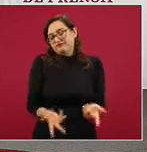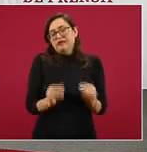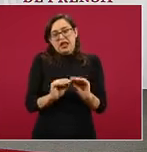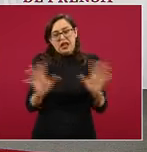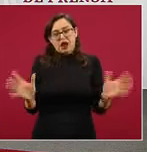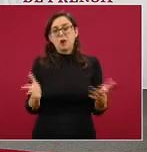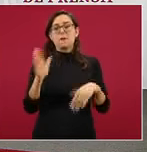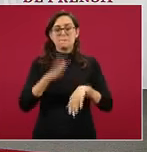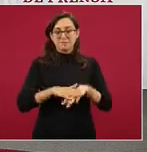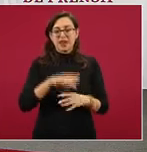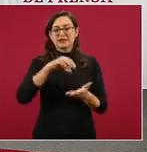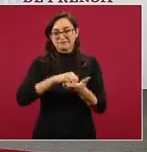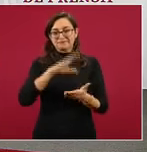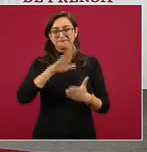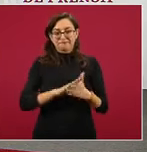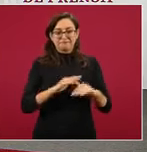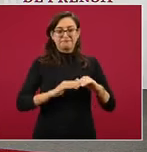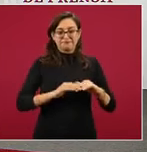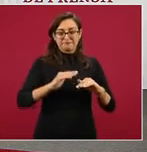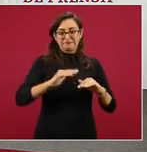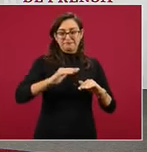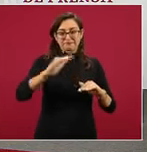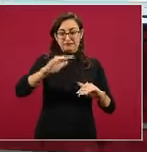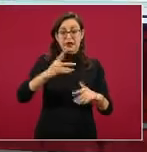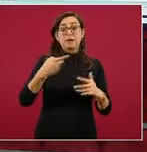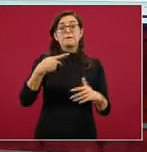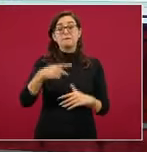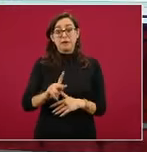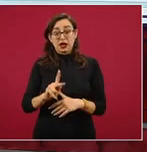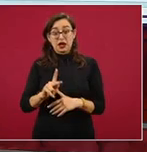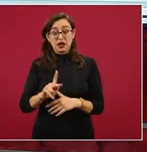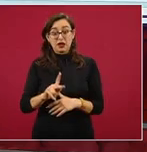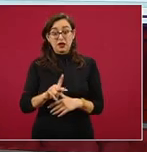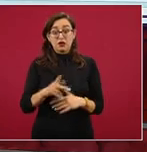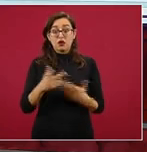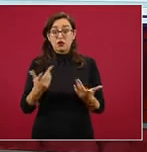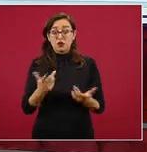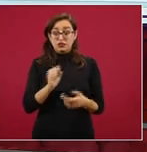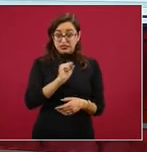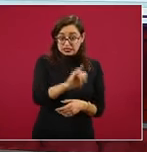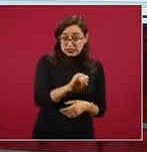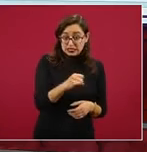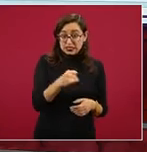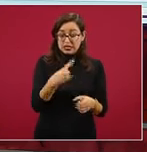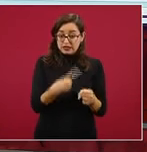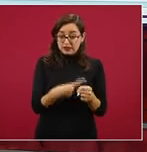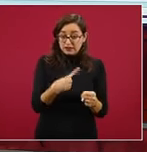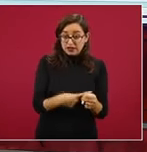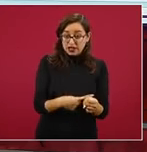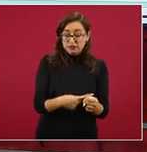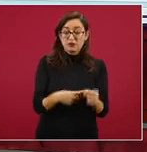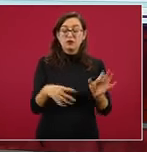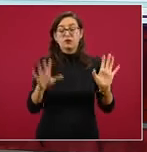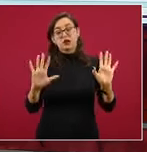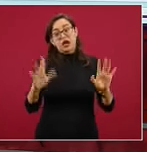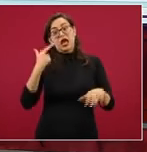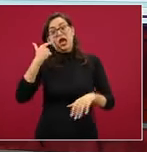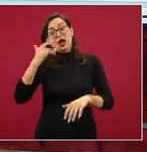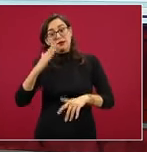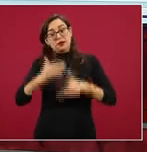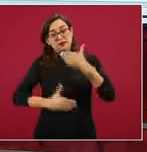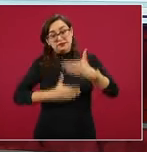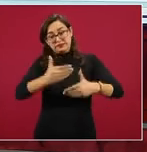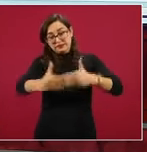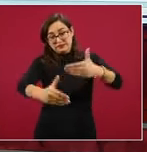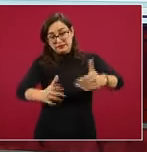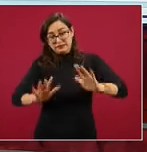el número de casos, más no así probablemente de la positividad. Eso se verá después, una vez